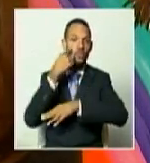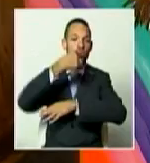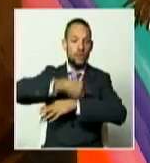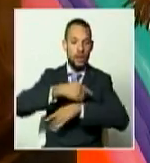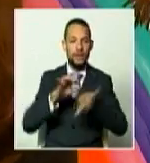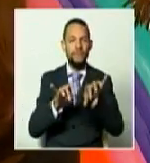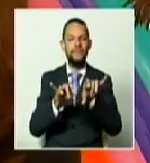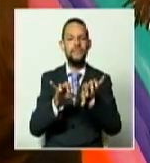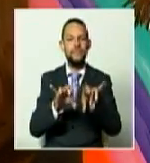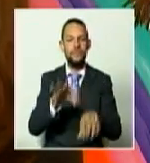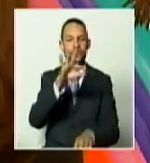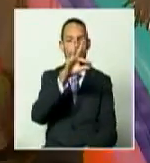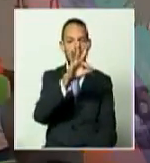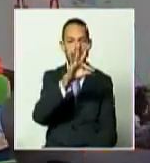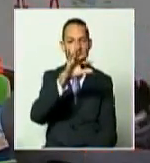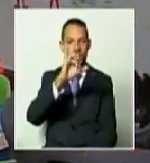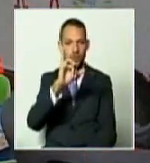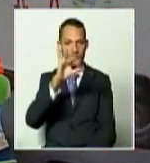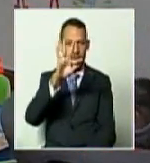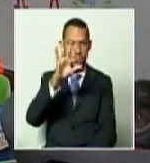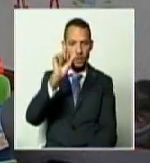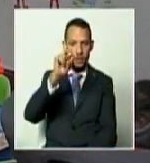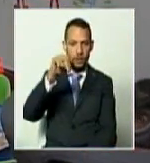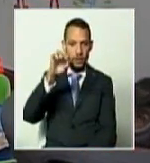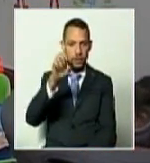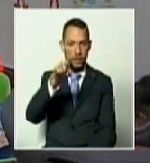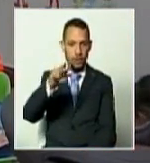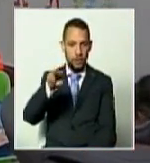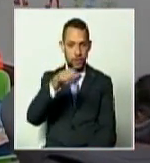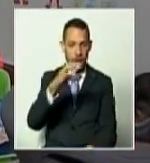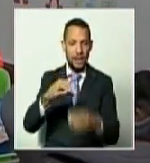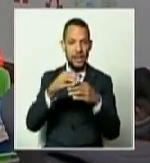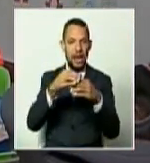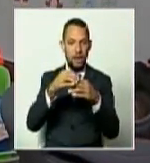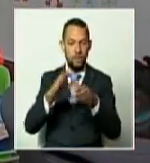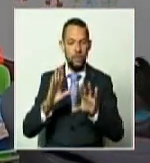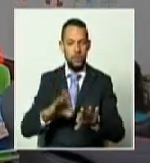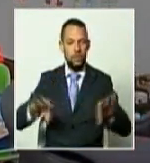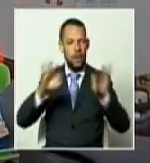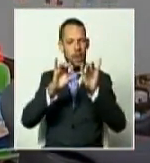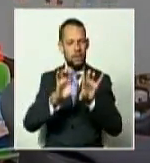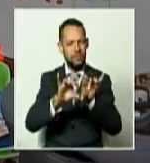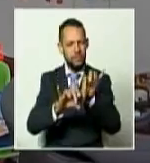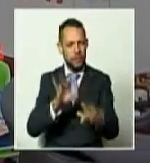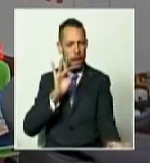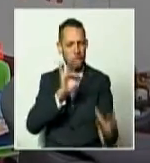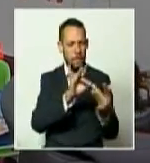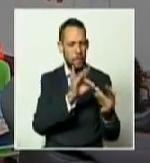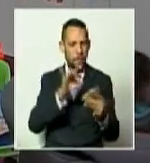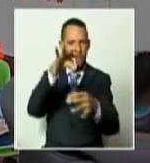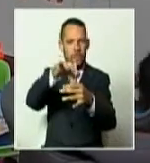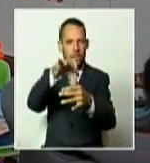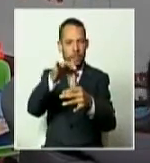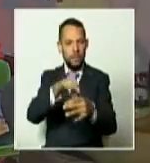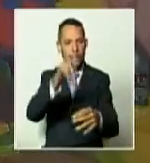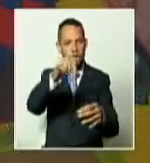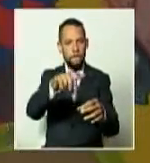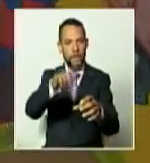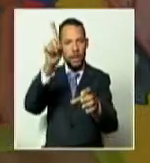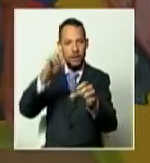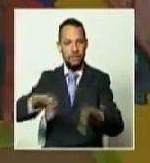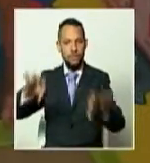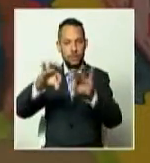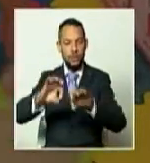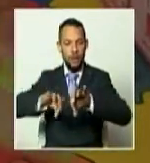ingresar a titanescaracol.com. De esta manera, esta fundación desea seguir ayudándole y aportándole a muchas familias